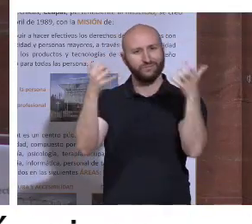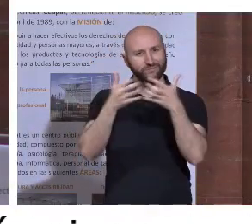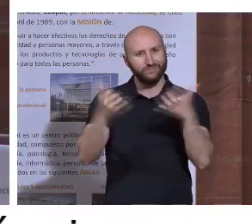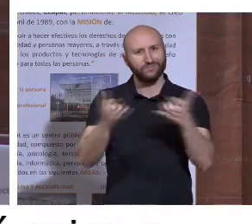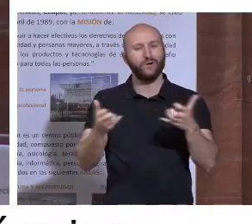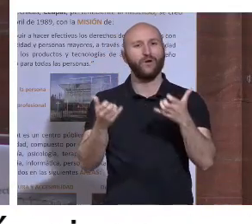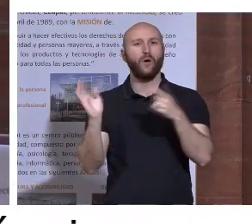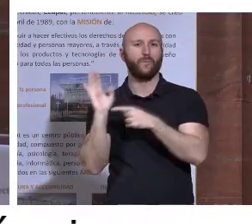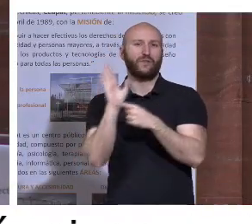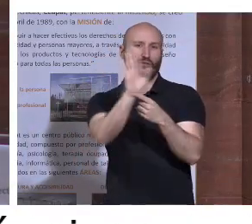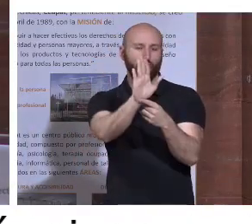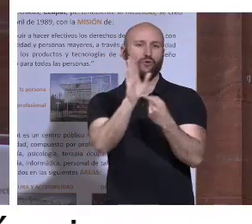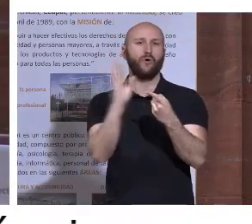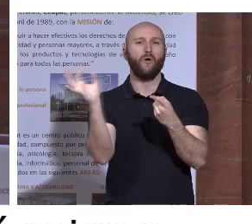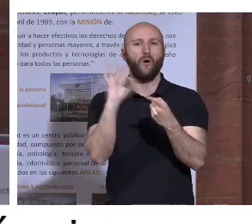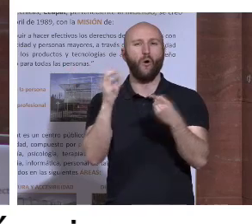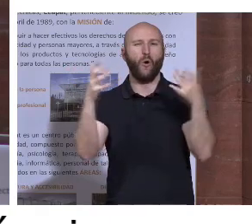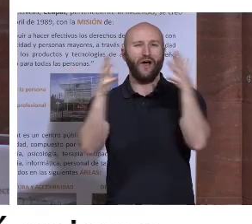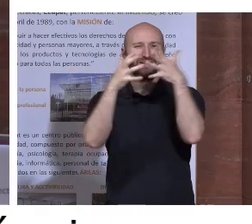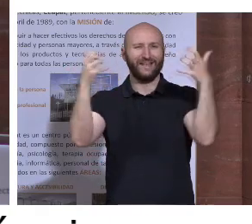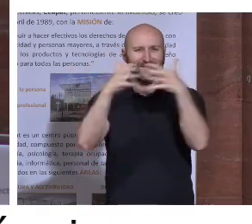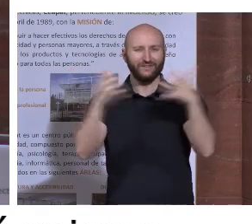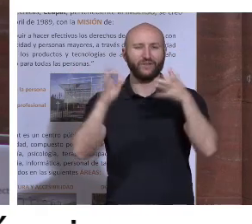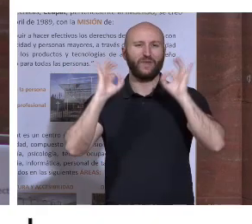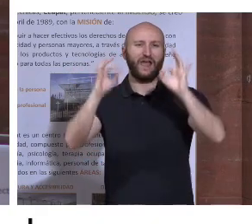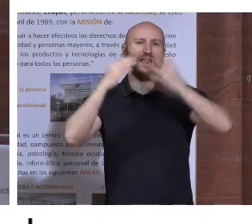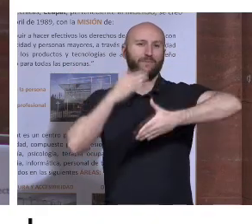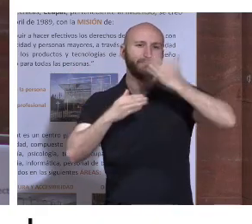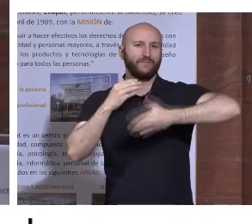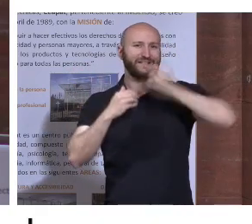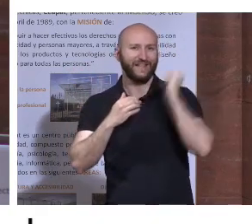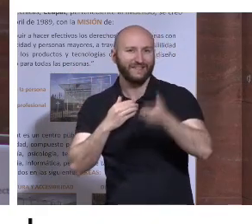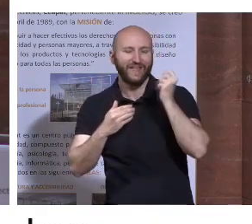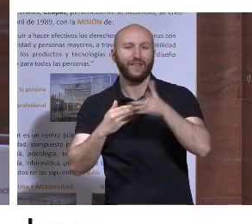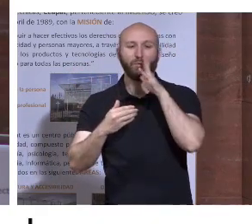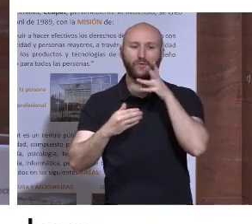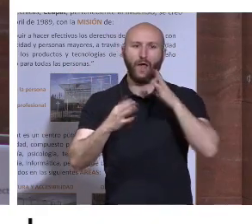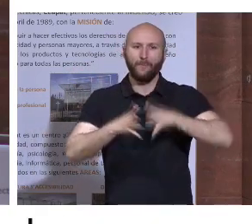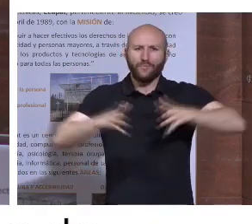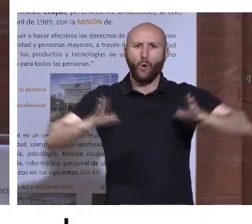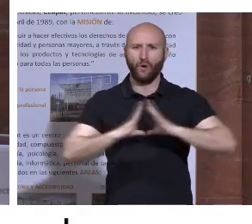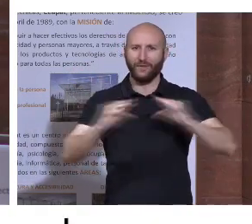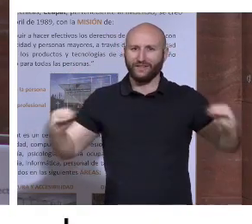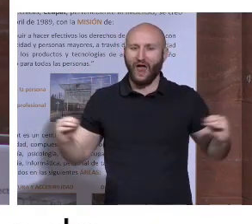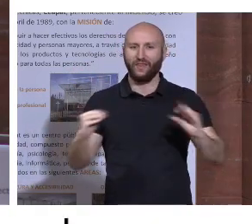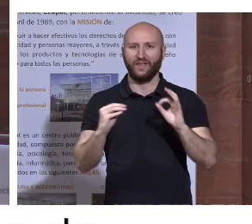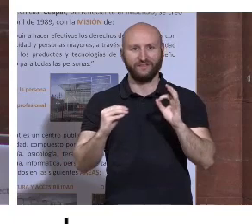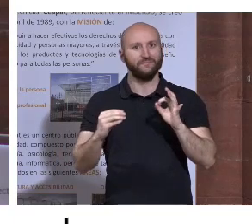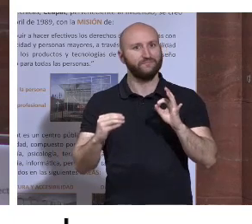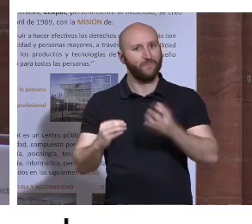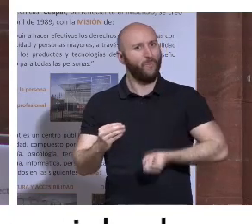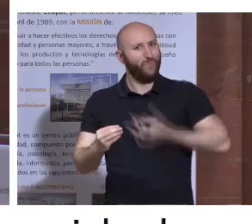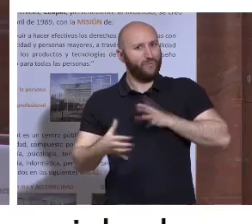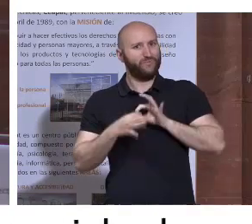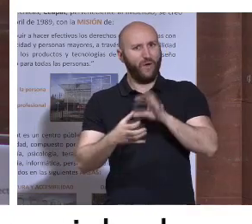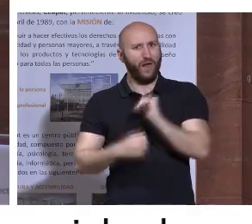las proyecciones, los grandes textos de tendencias que las grandes universidades, esto los americanos son muy aficionados,